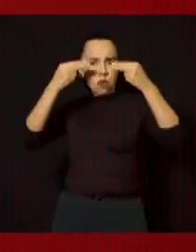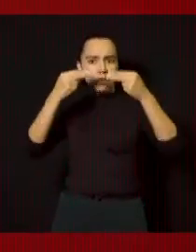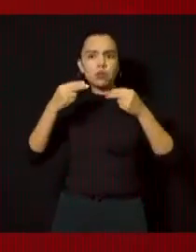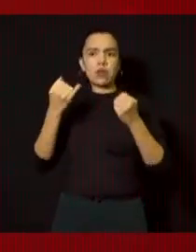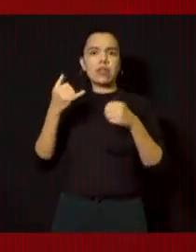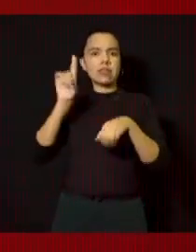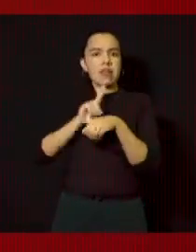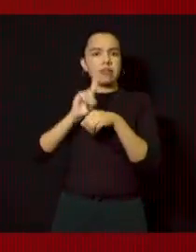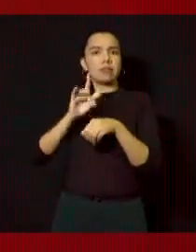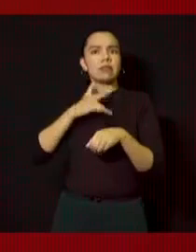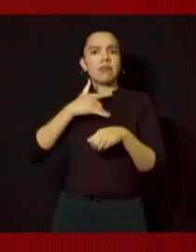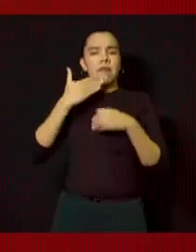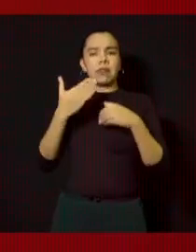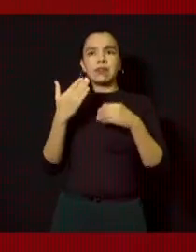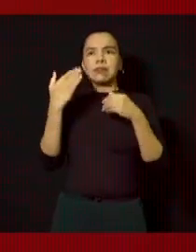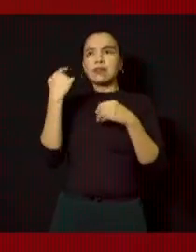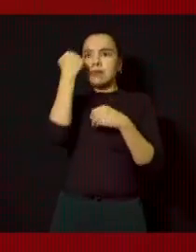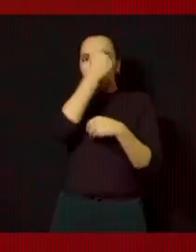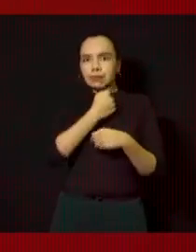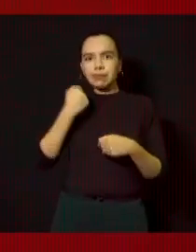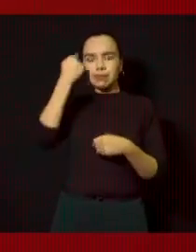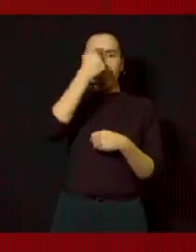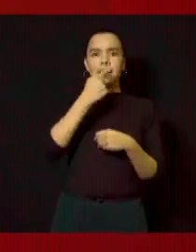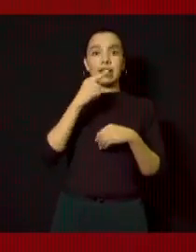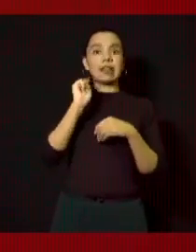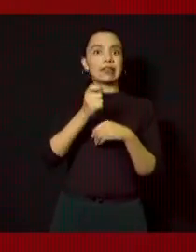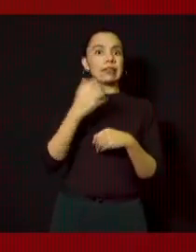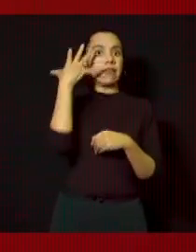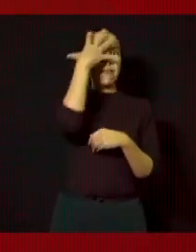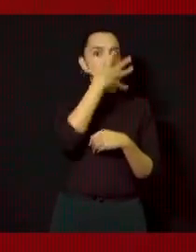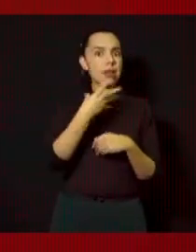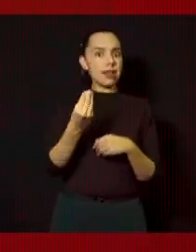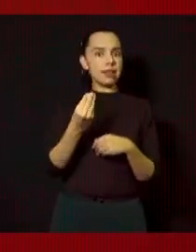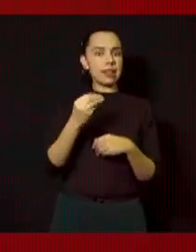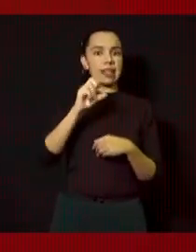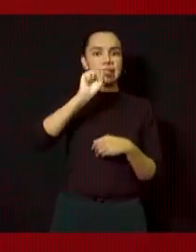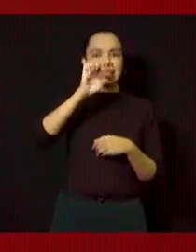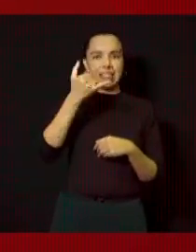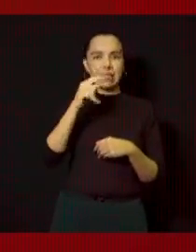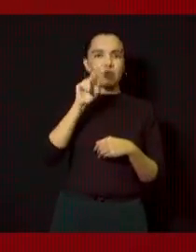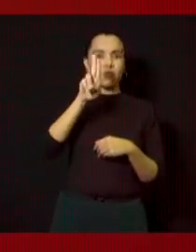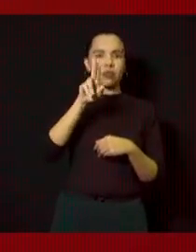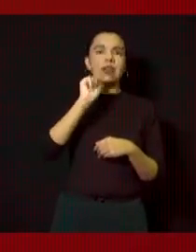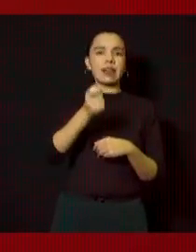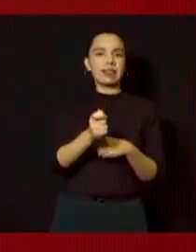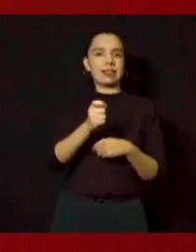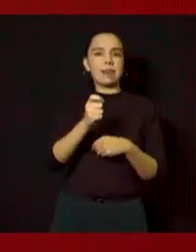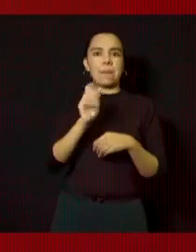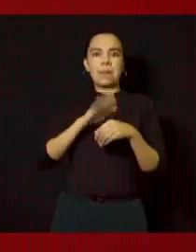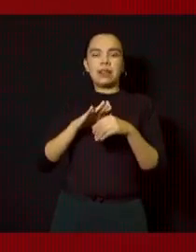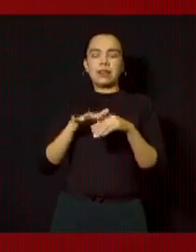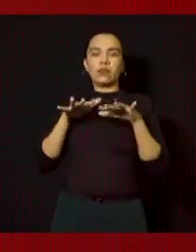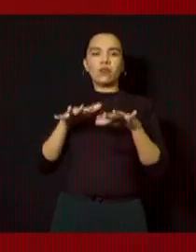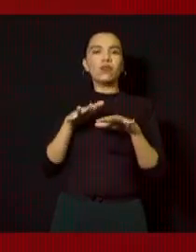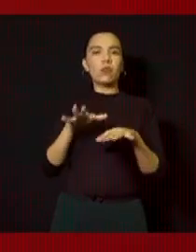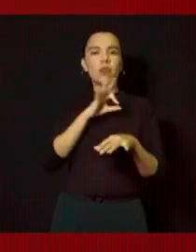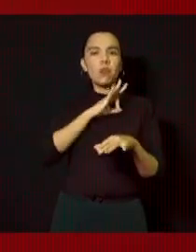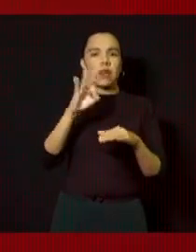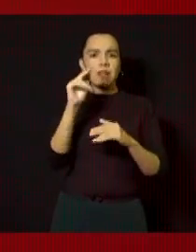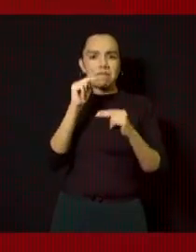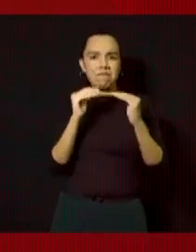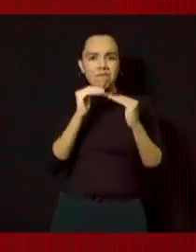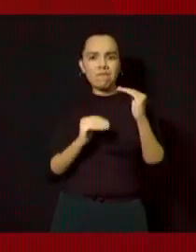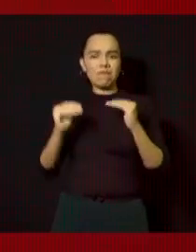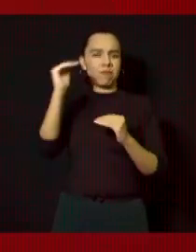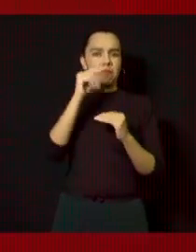días. Entonces, la belleza con Seitú está ahí a flor de piel. Podríamos alcanzar niveles el que